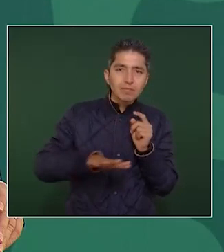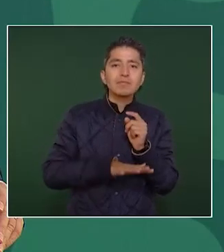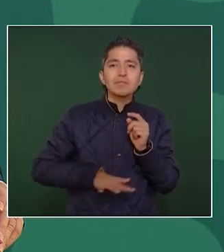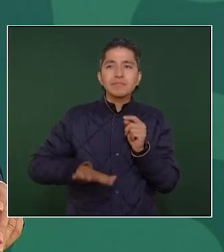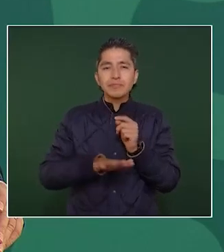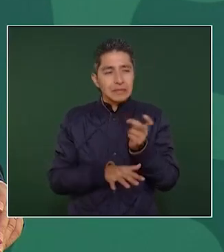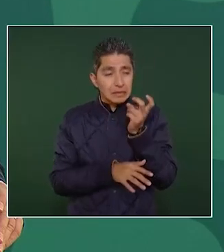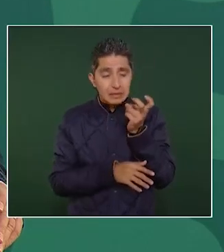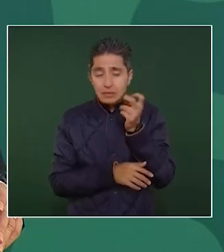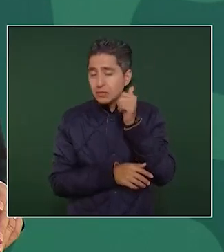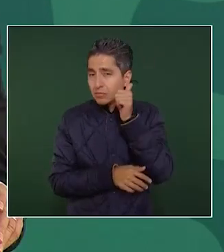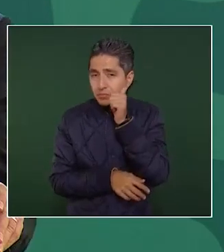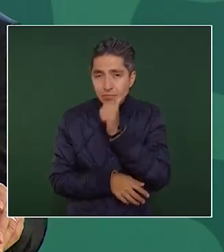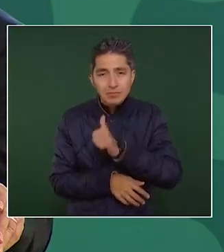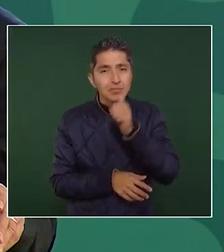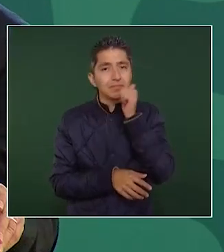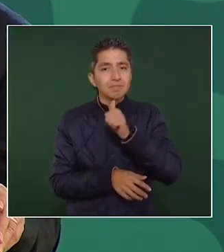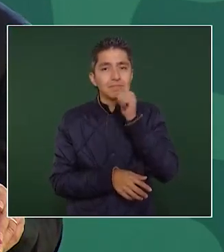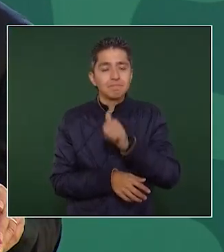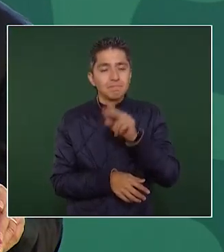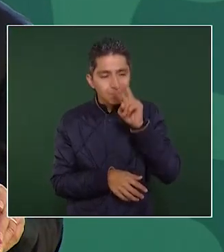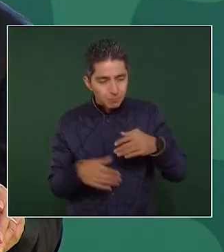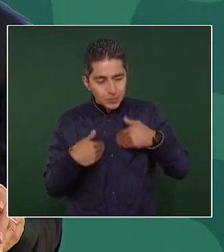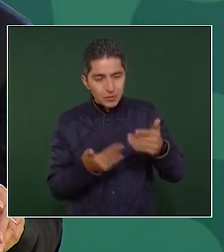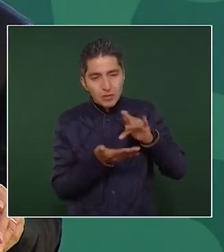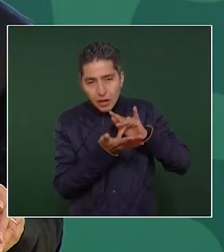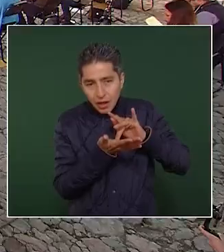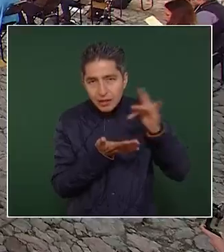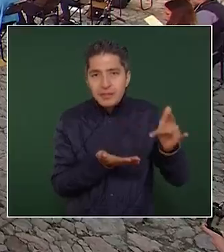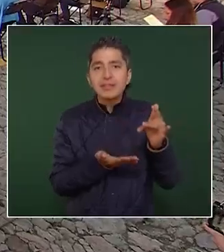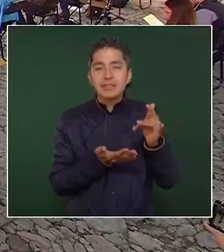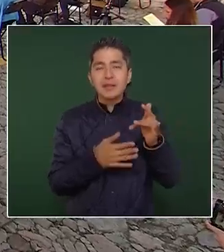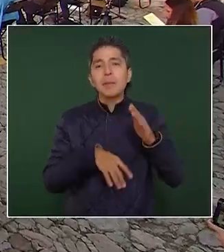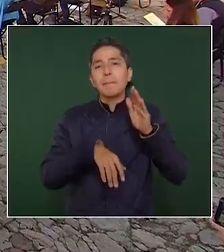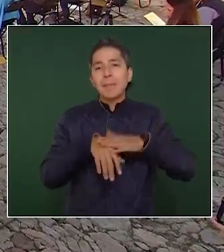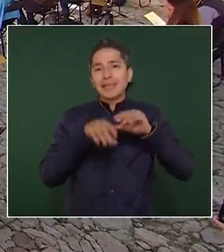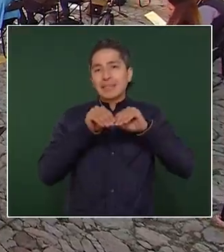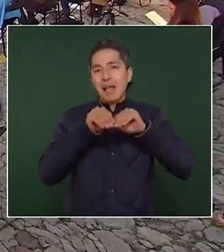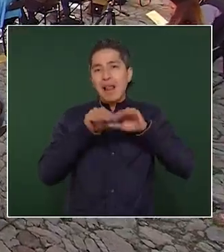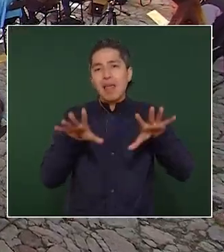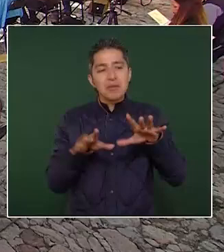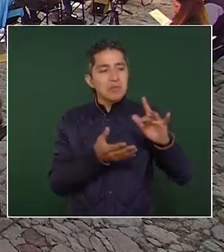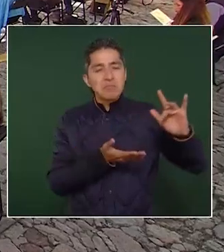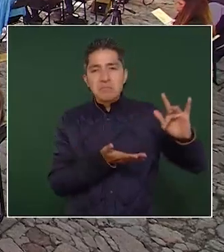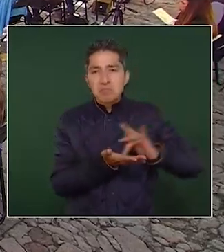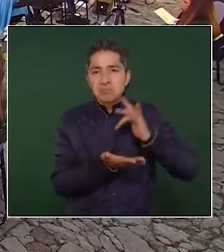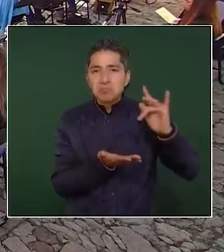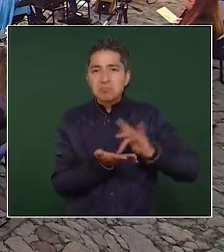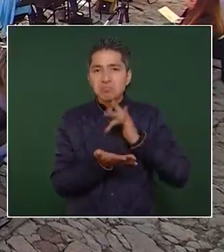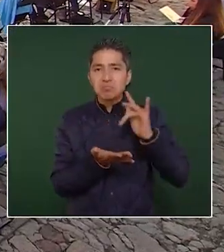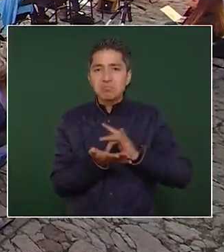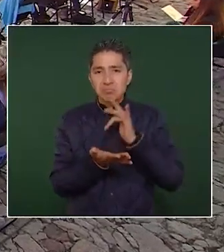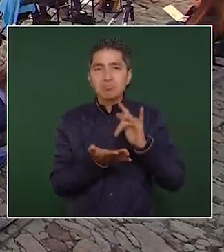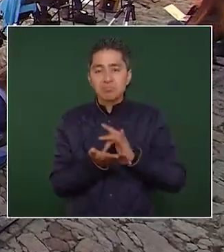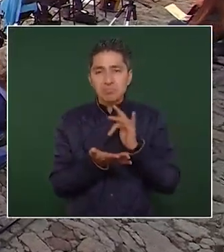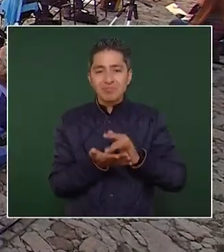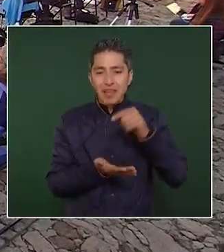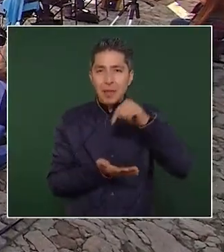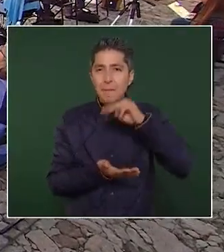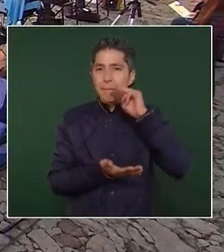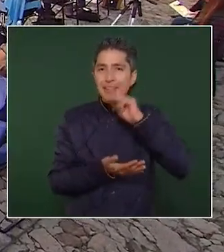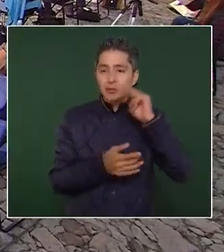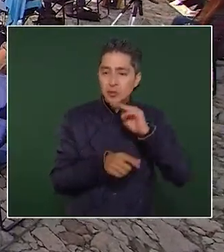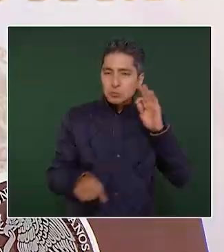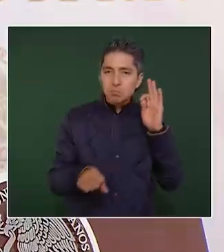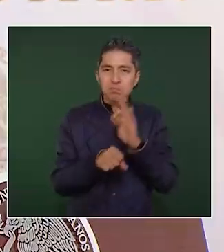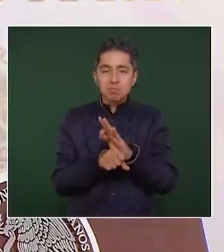Eso siempre se lo vamos a agradecer. Es clara y claro el apoyo que le brinda a Michoacán y a